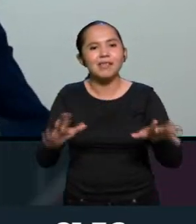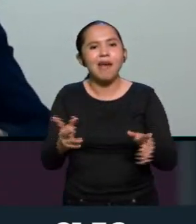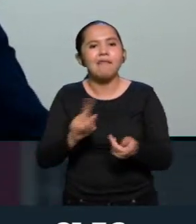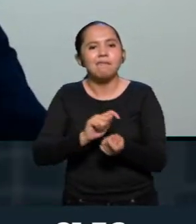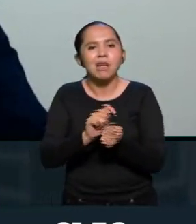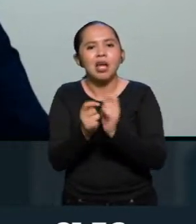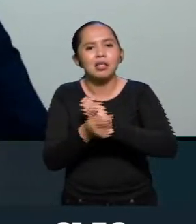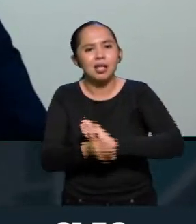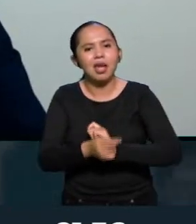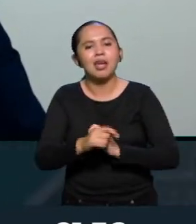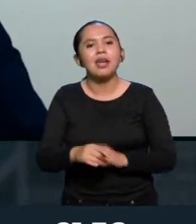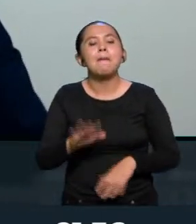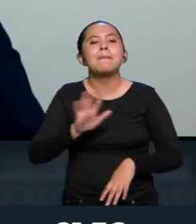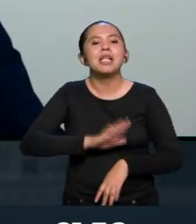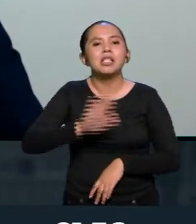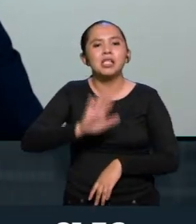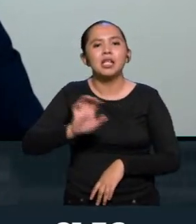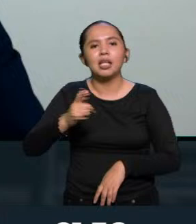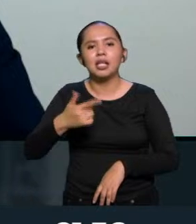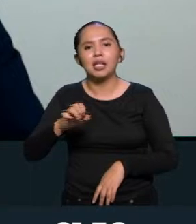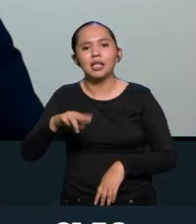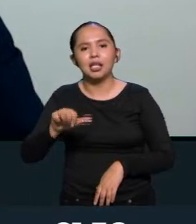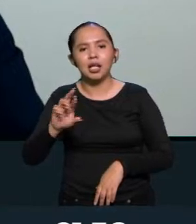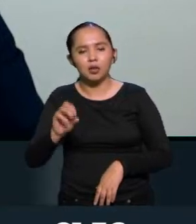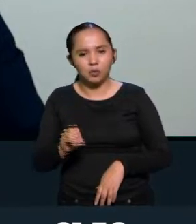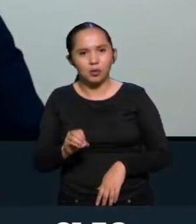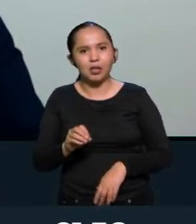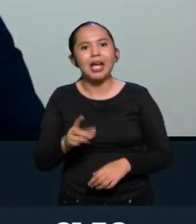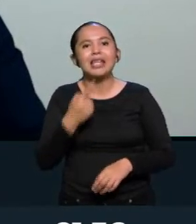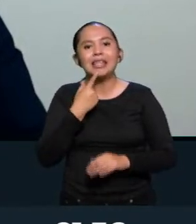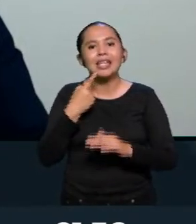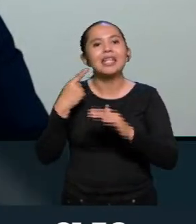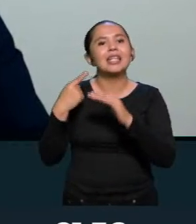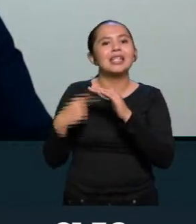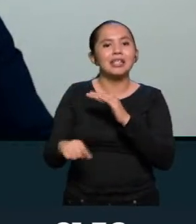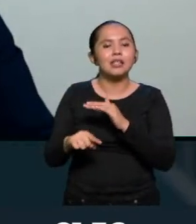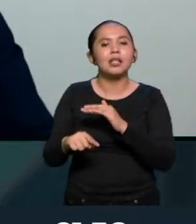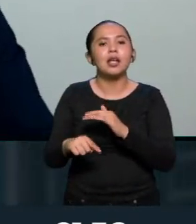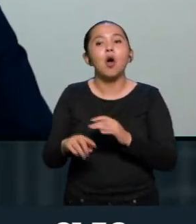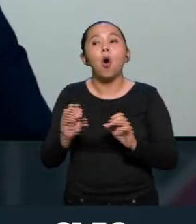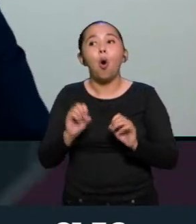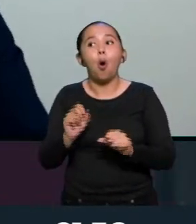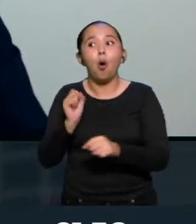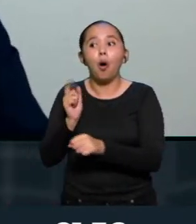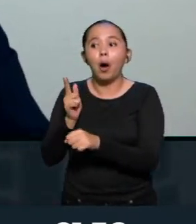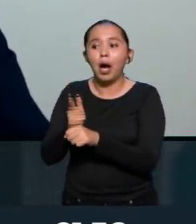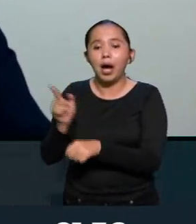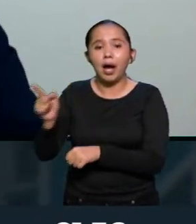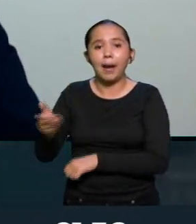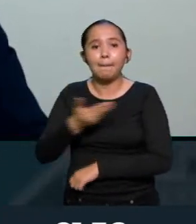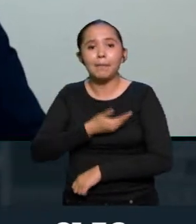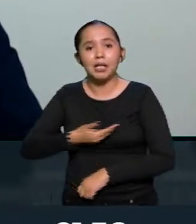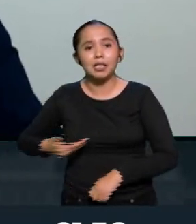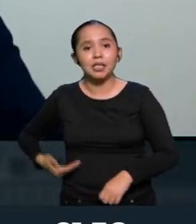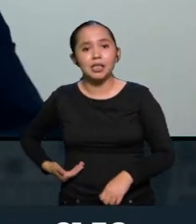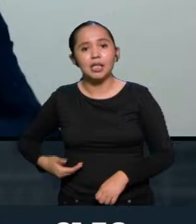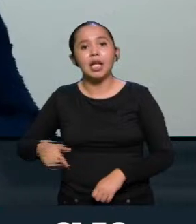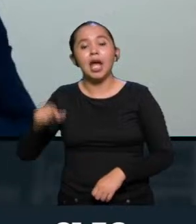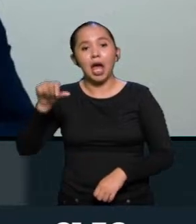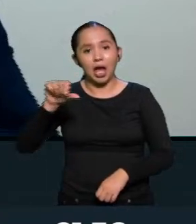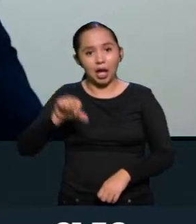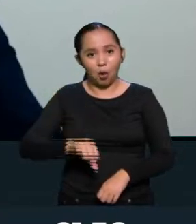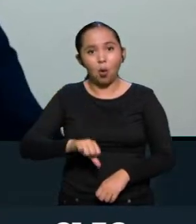darle a entender como que Genaro García Luna denunció o que descubrió nexos del presidente de la República, o